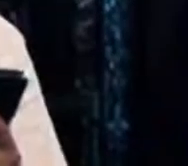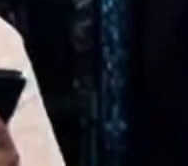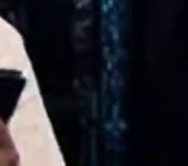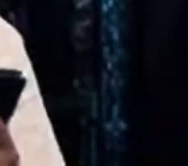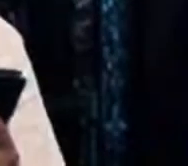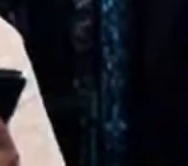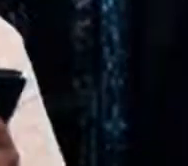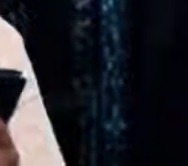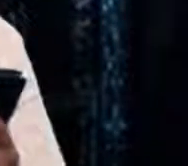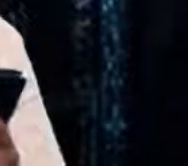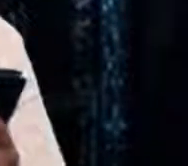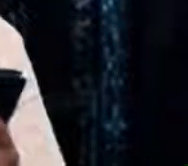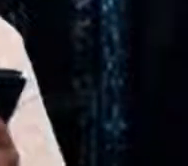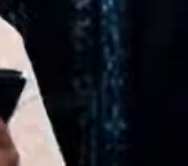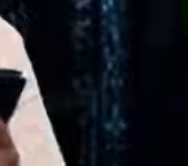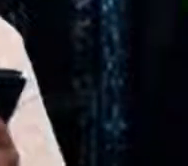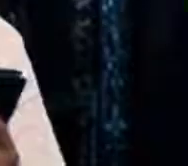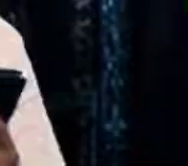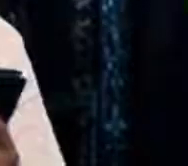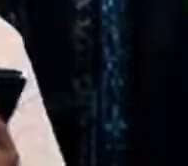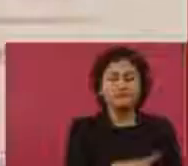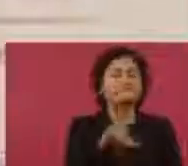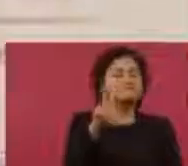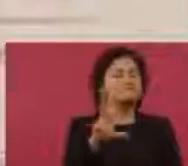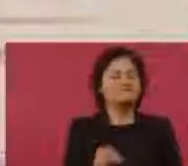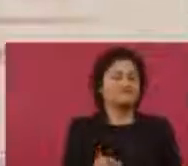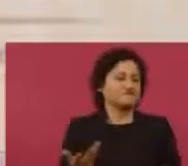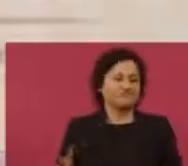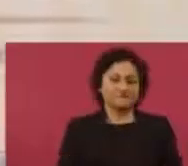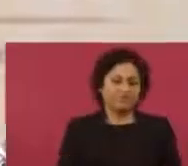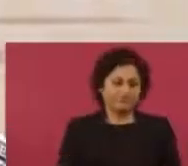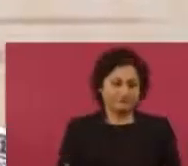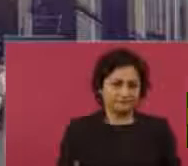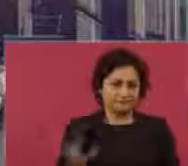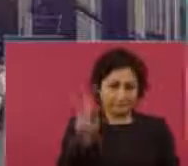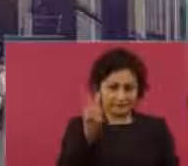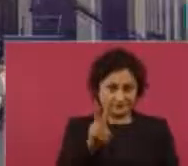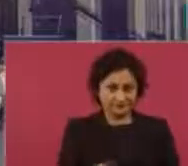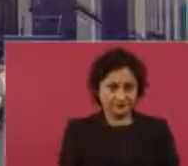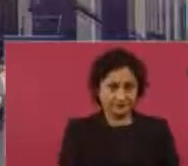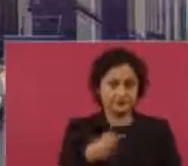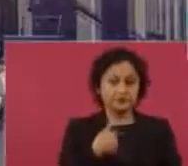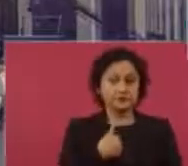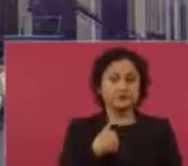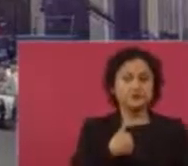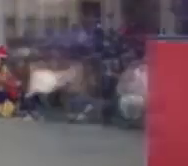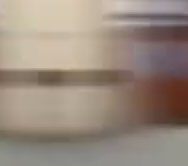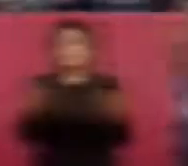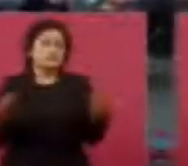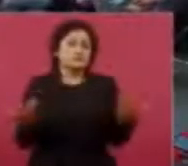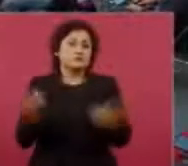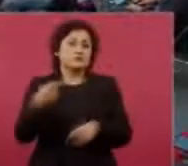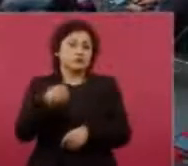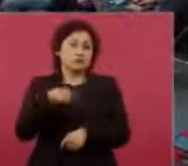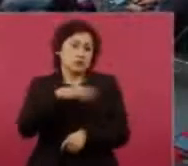Dina boluarte en cambio adelantó que entregará este puesto al actual presidente de Chile Gabriel